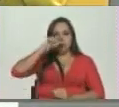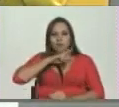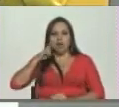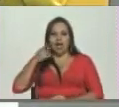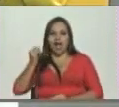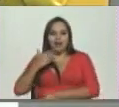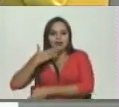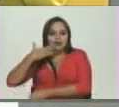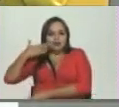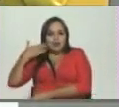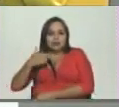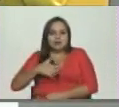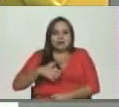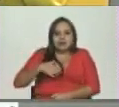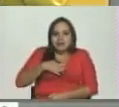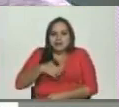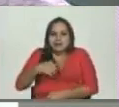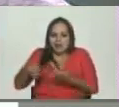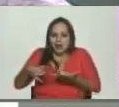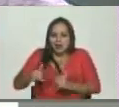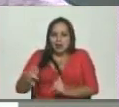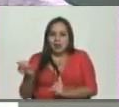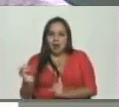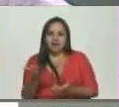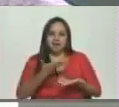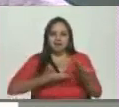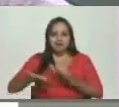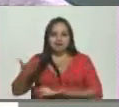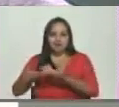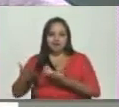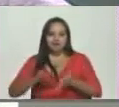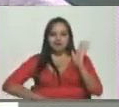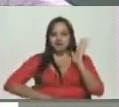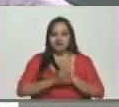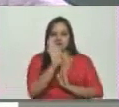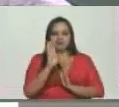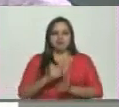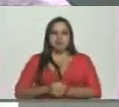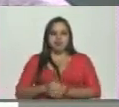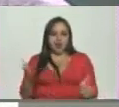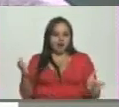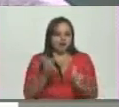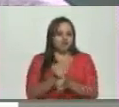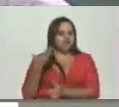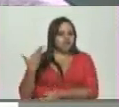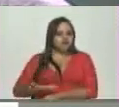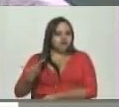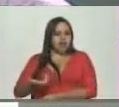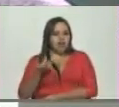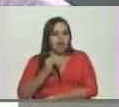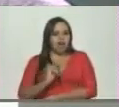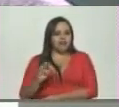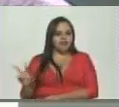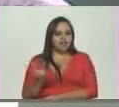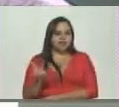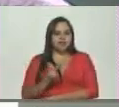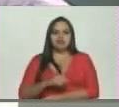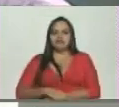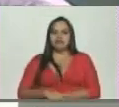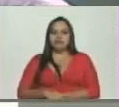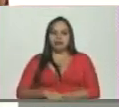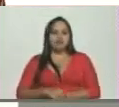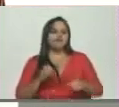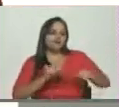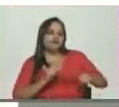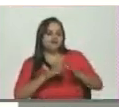sus hijos allí compartiendo y además formando parte de este logro tan fuerte que ha tenido Venezuela. Así es, de cada rincón de